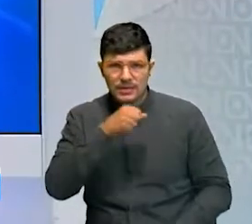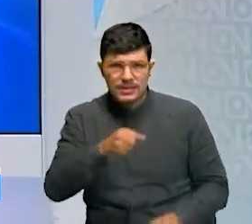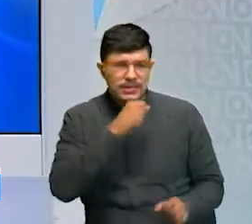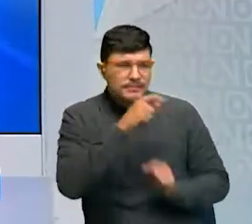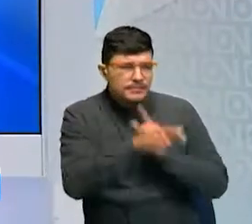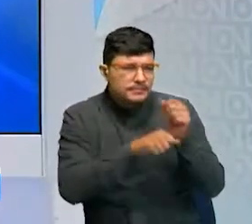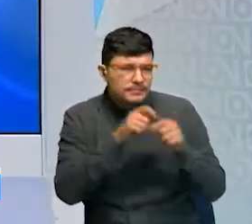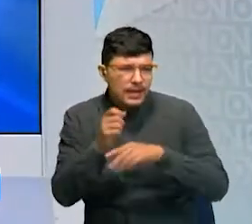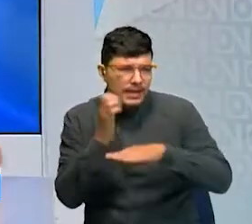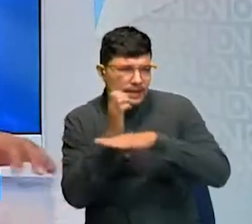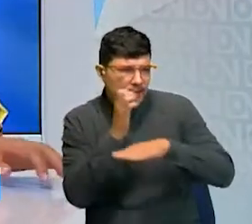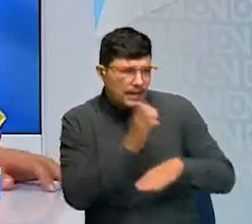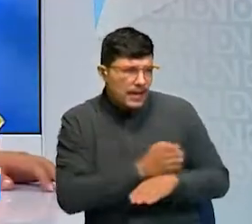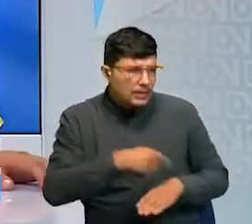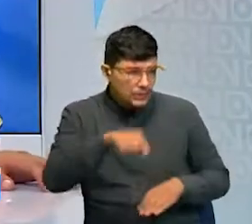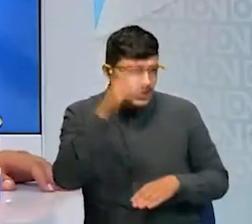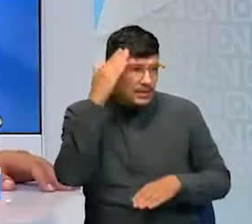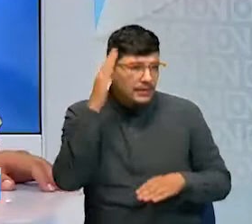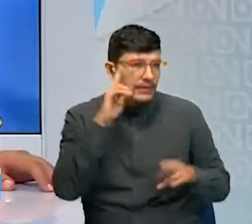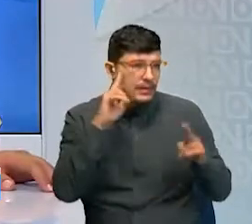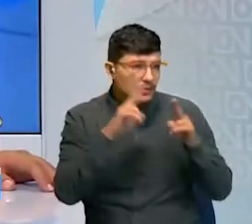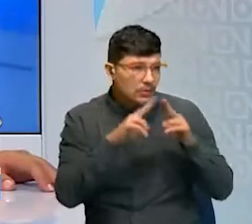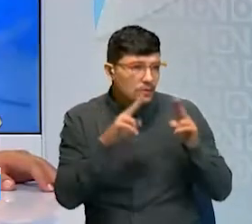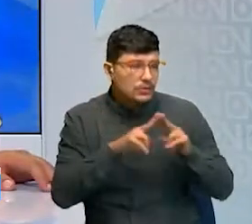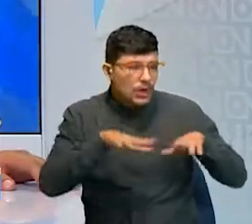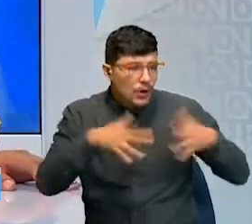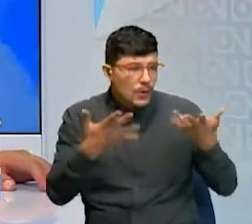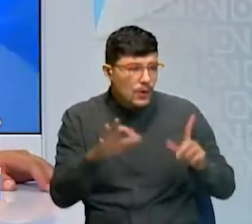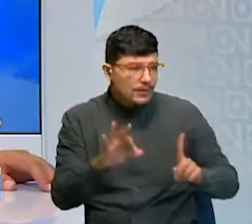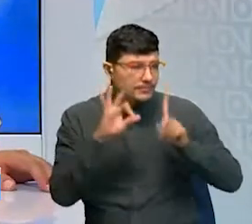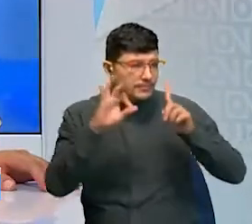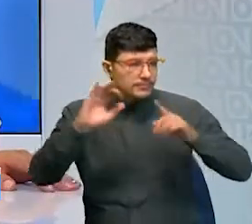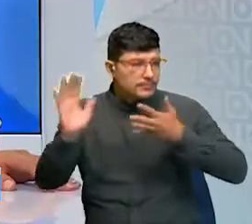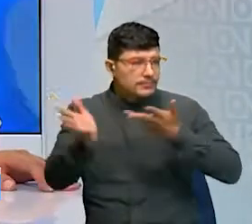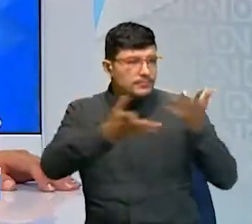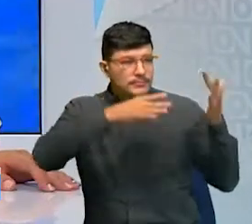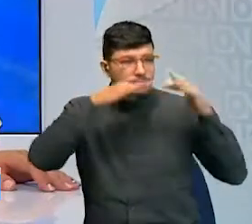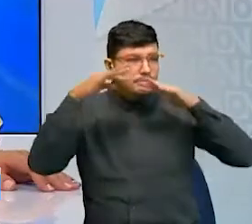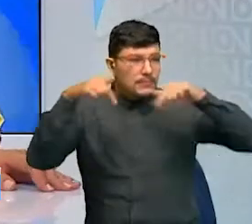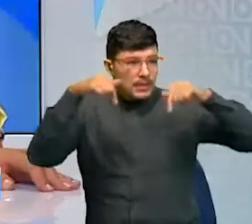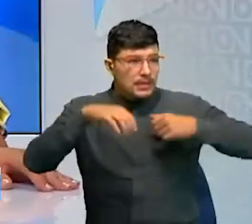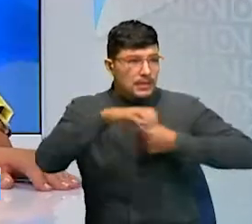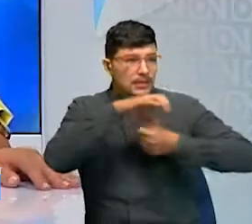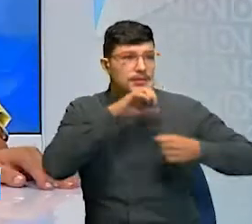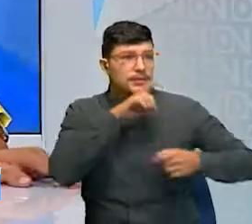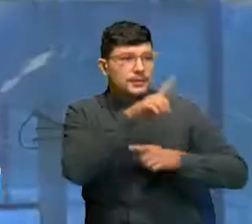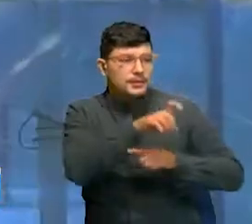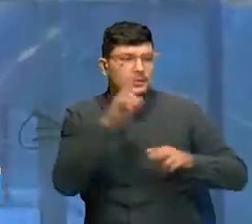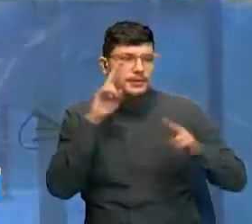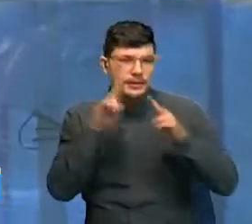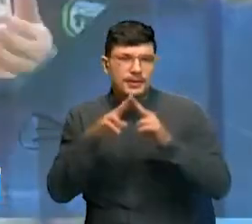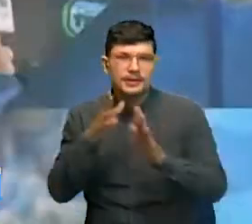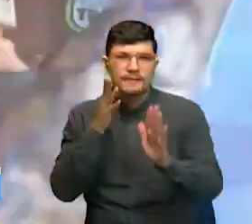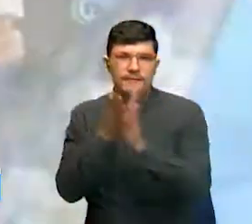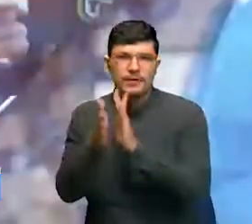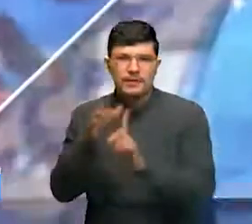conocer cómo se encuentra la calidad del aire en Bucaramanga y su área metropolitana. Informe especial.